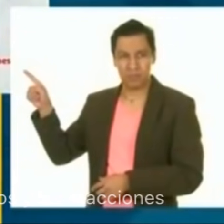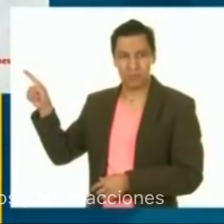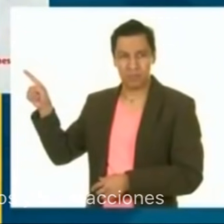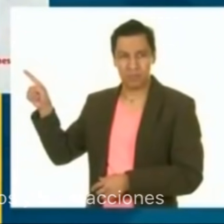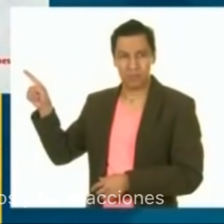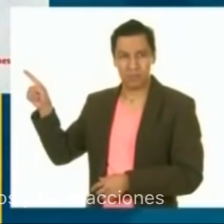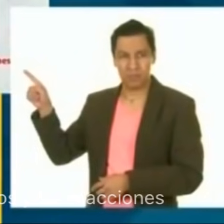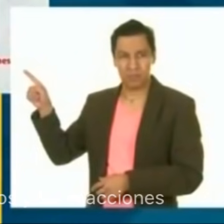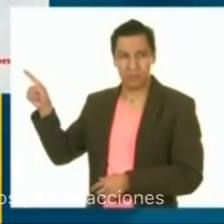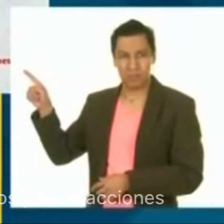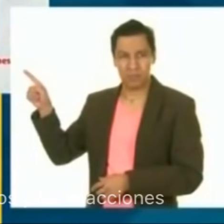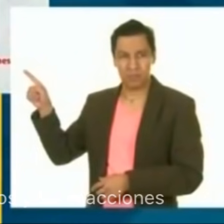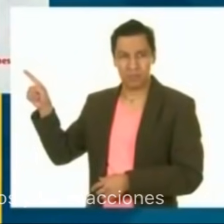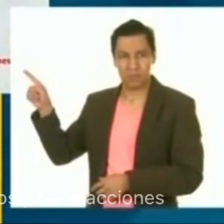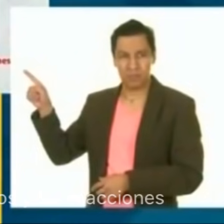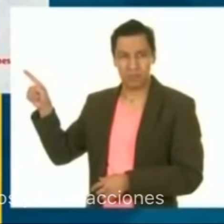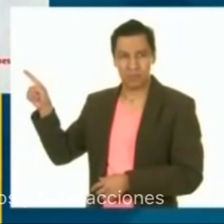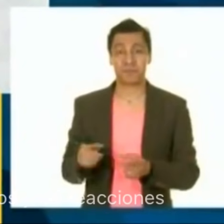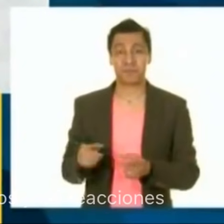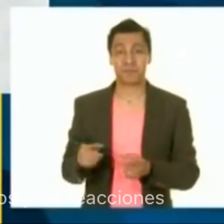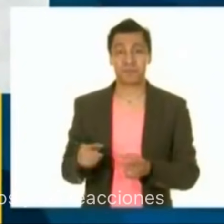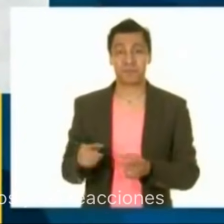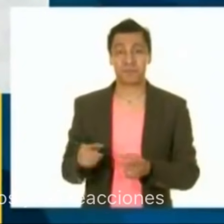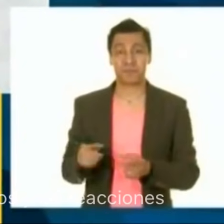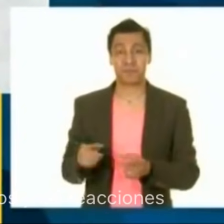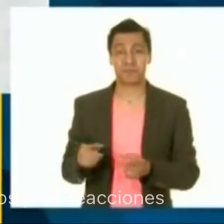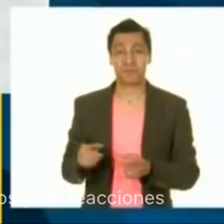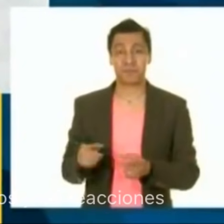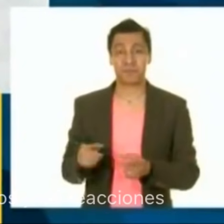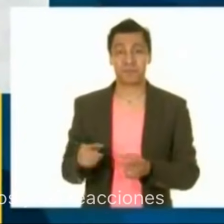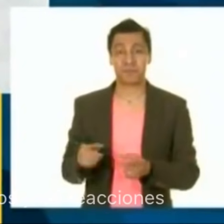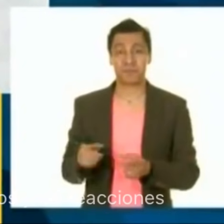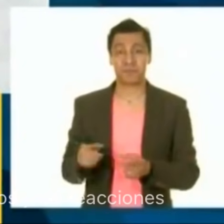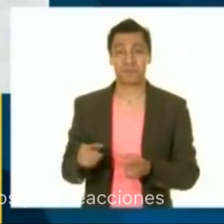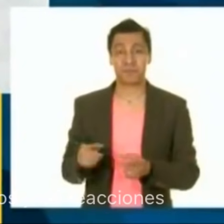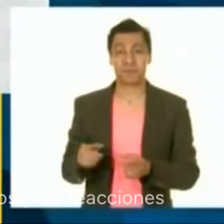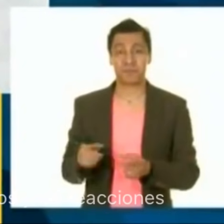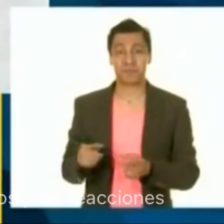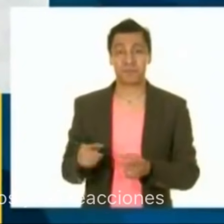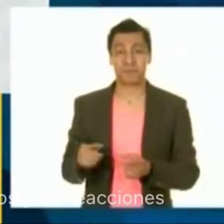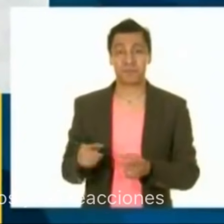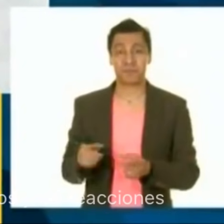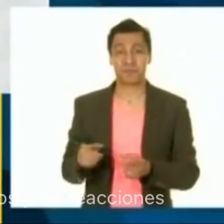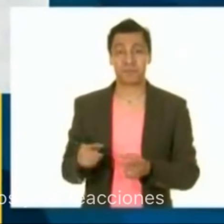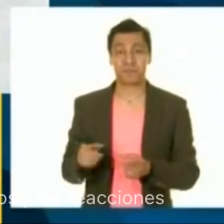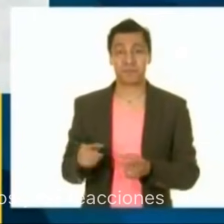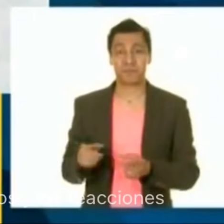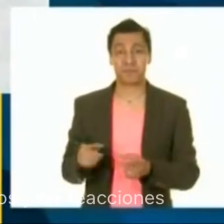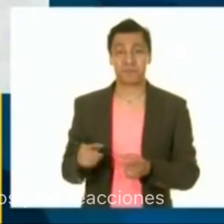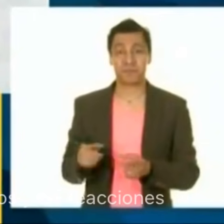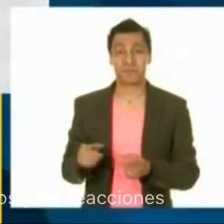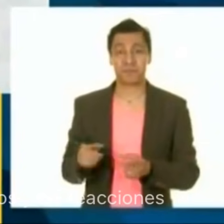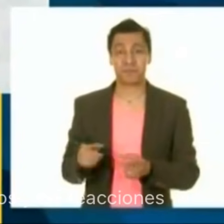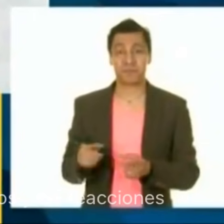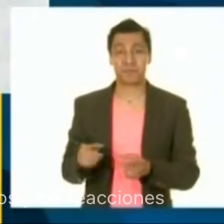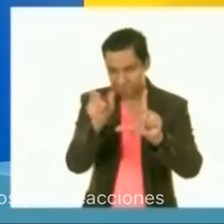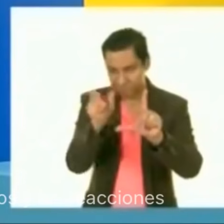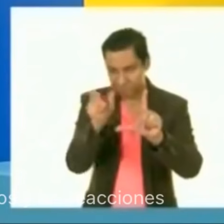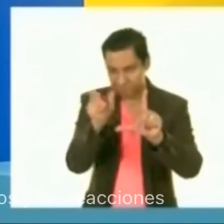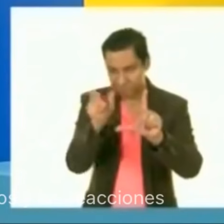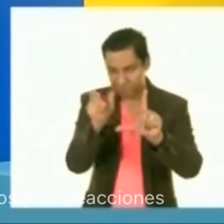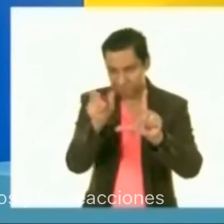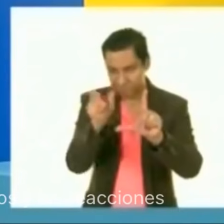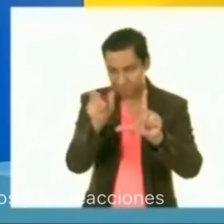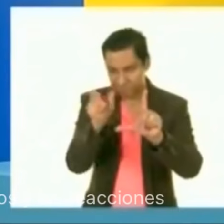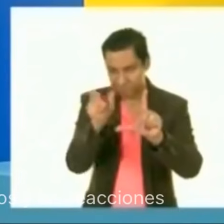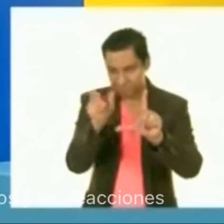hacer gráficas por separado o podemos hacer 2 gráficas juntas para que sea más fácil hacer comparaciones por día.